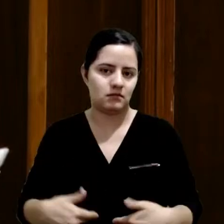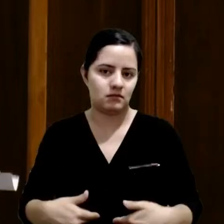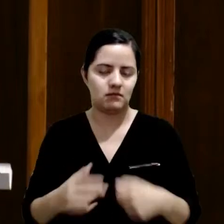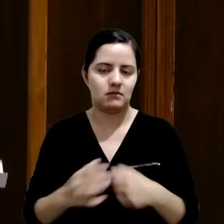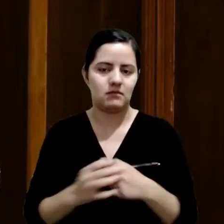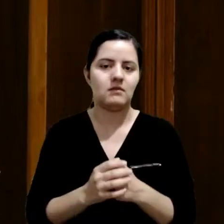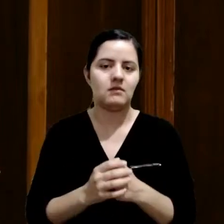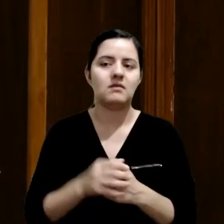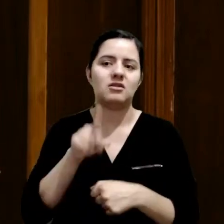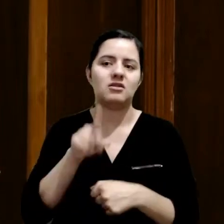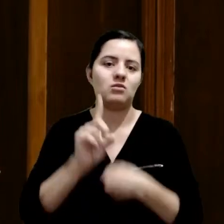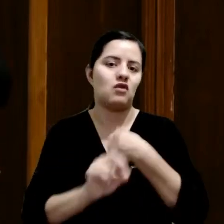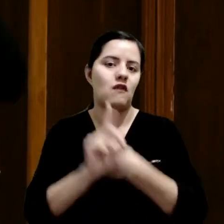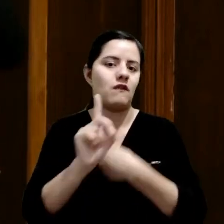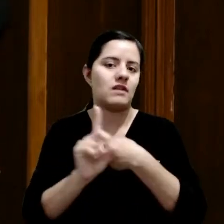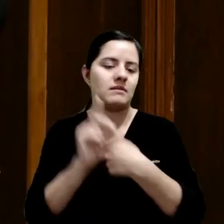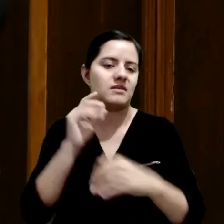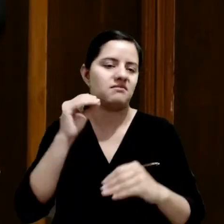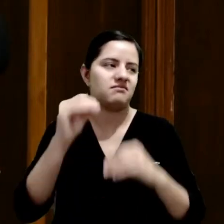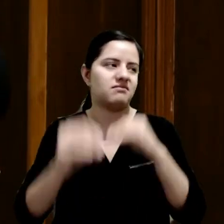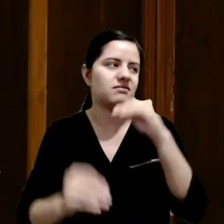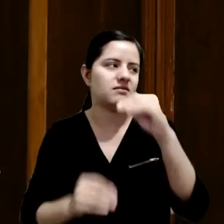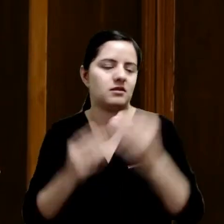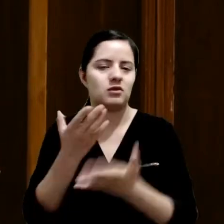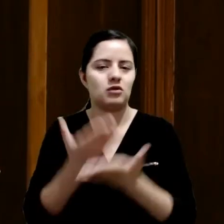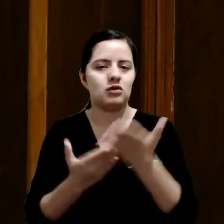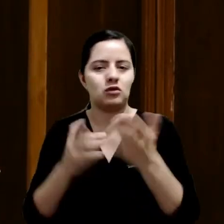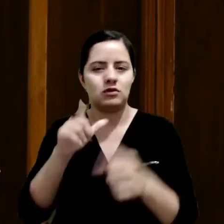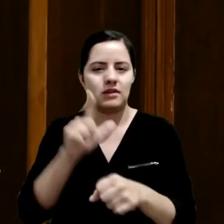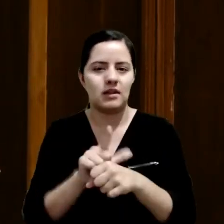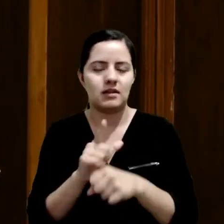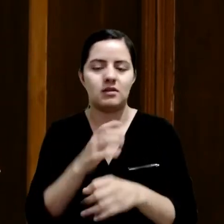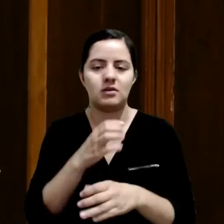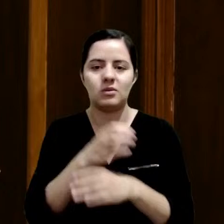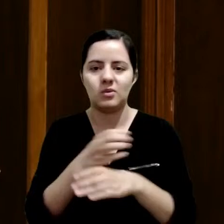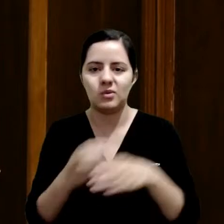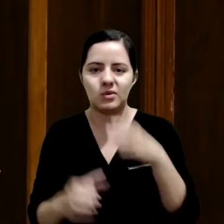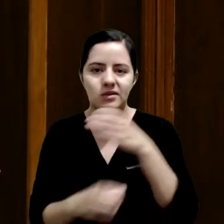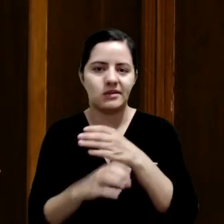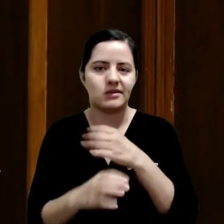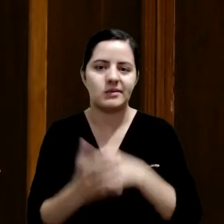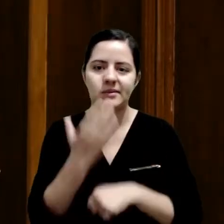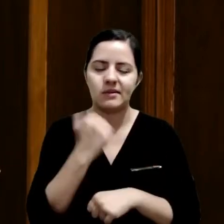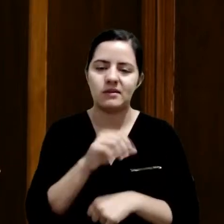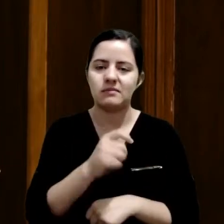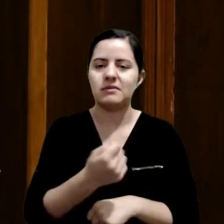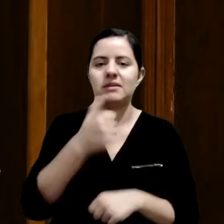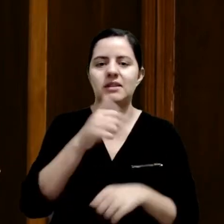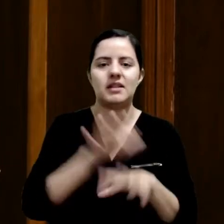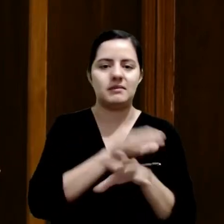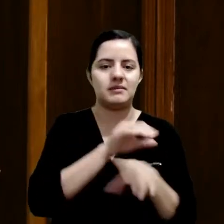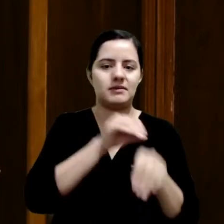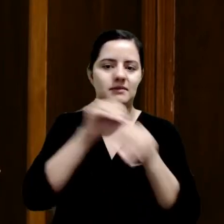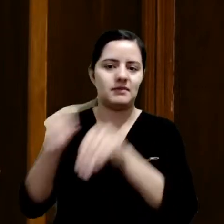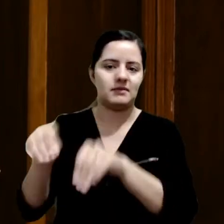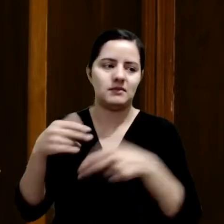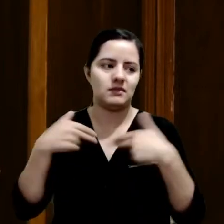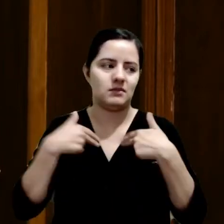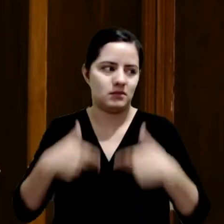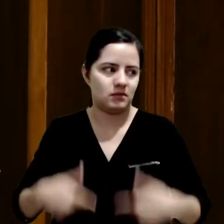inevitables conflictos sociales, la carencia de recursos, las primeras migraciones humanas, como